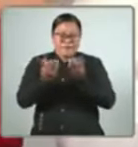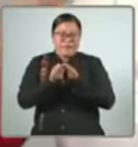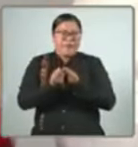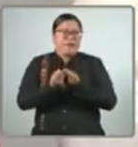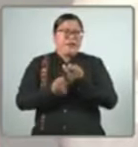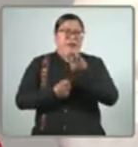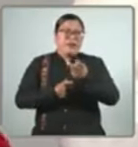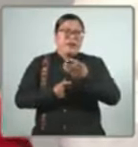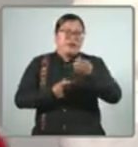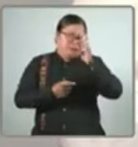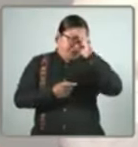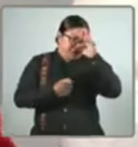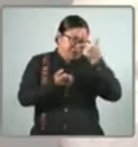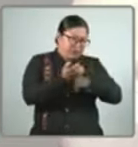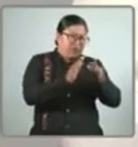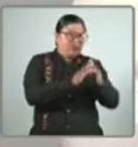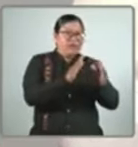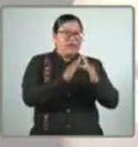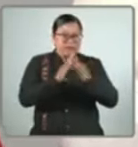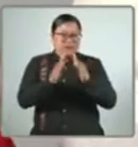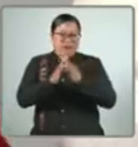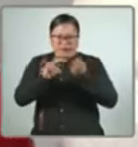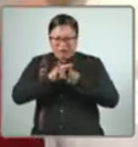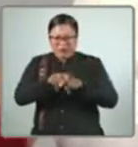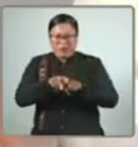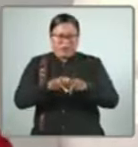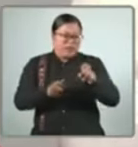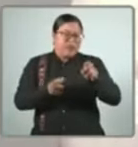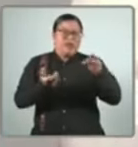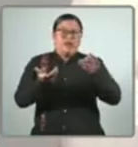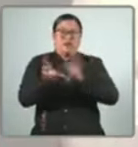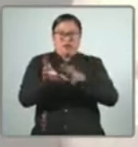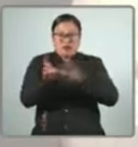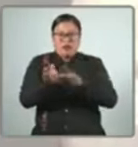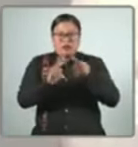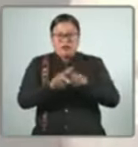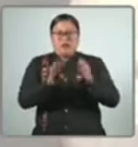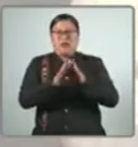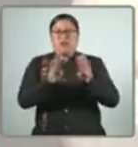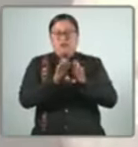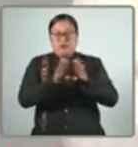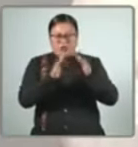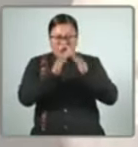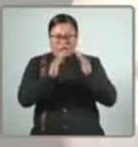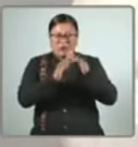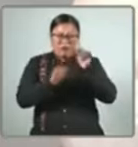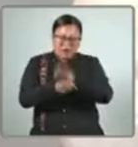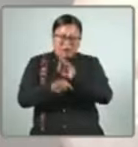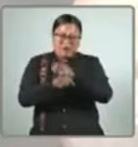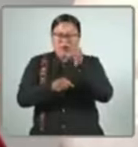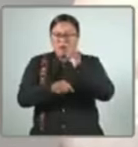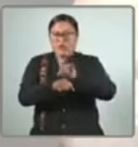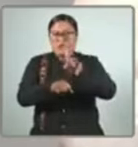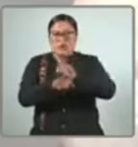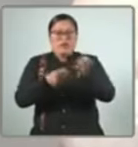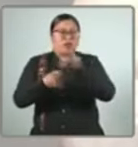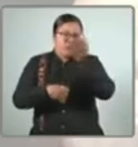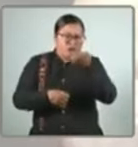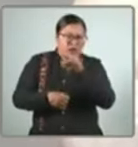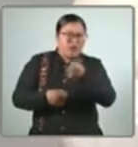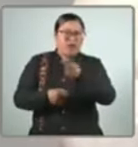que empieza desde casa. Se dice que los principios y valores empiezan en casa, pero se fortalecen día con día en el aula, que es también donde